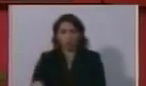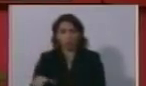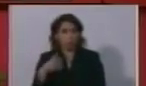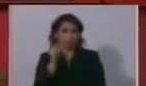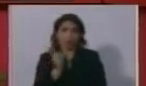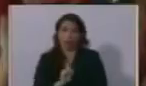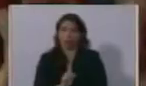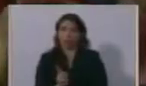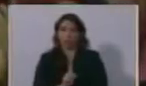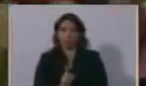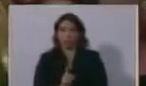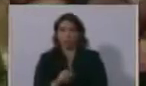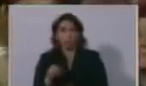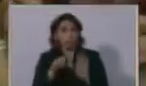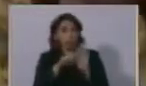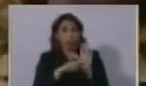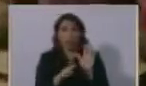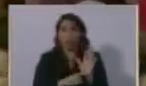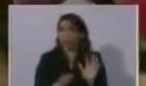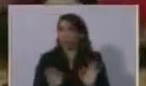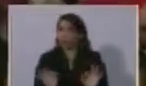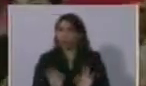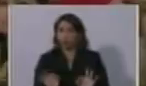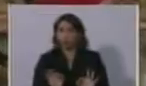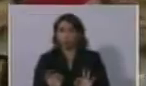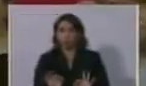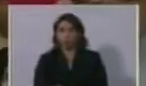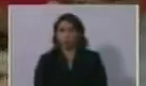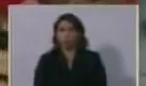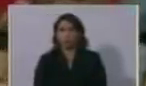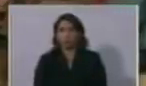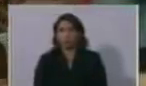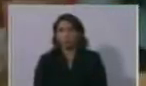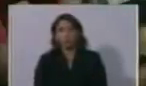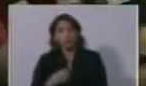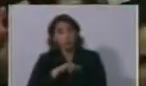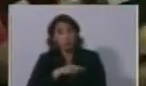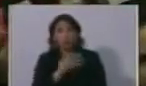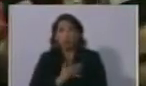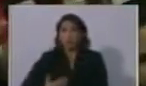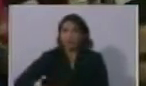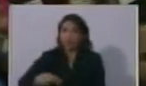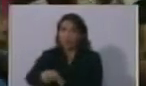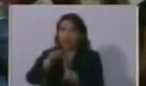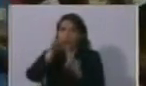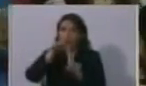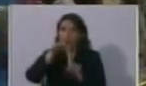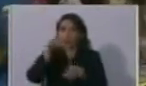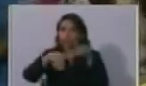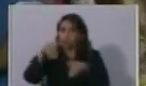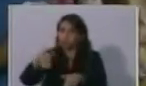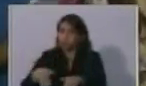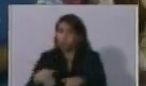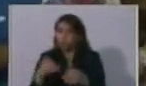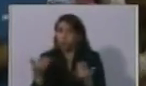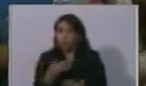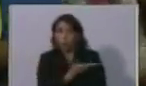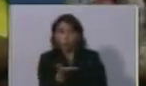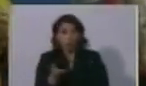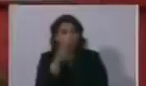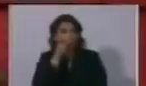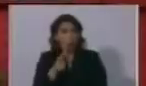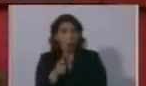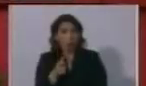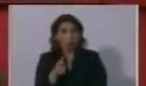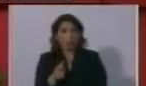No está contemplado por ningún lado. Es nuestro presidente electo, recién electo hace un mes